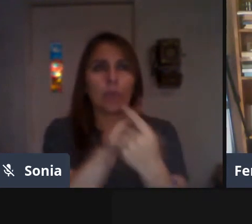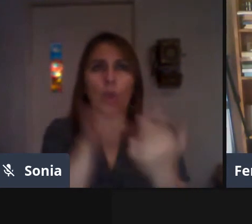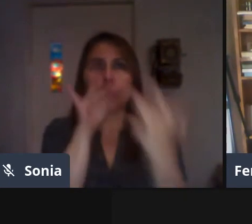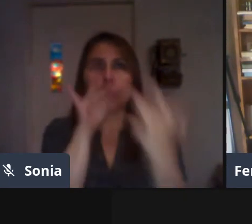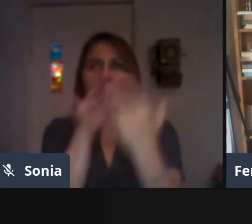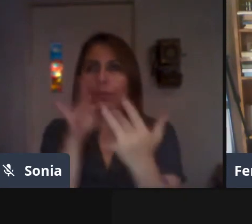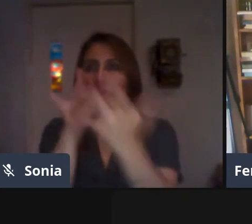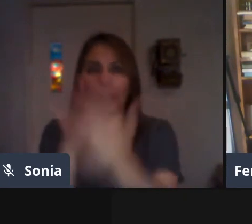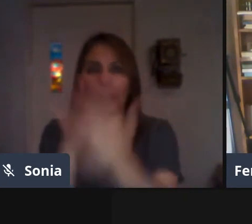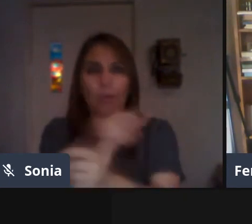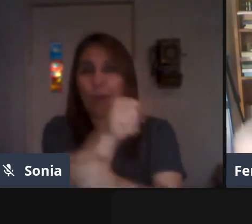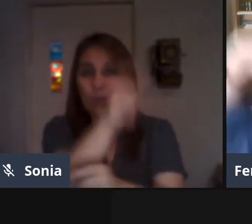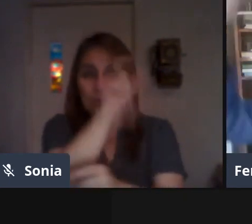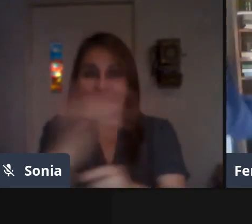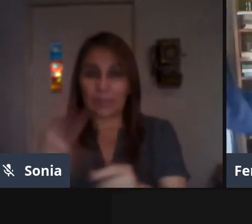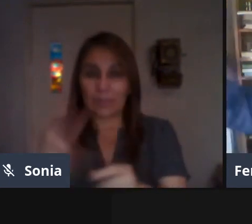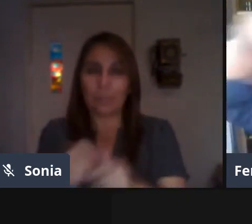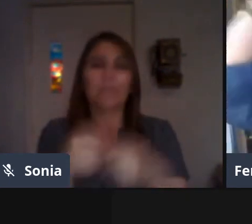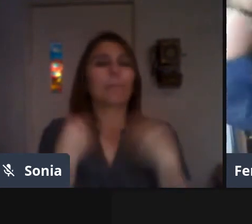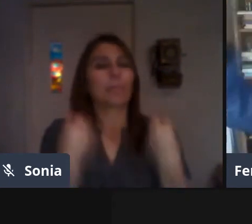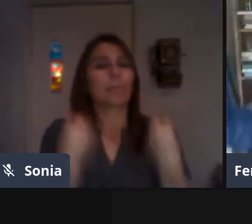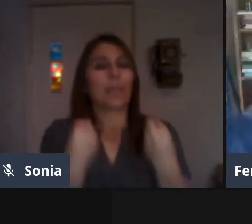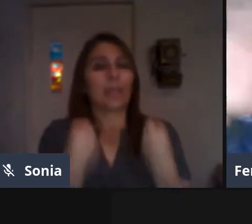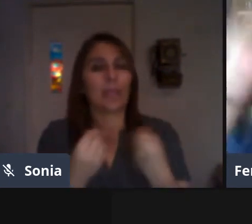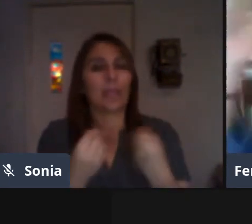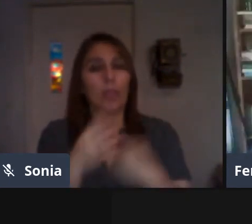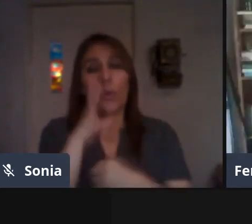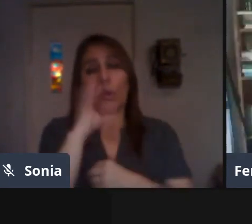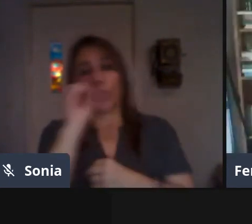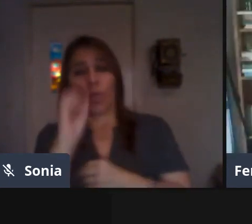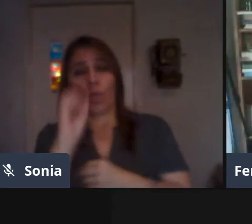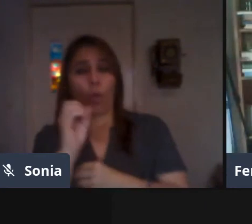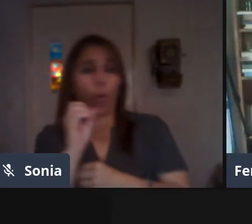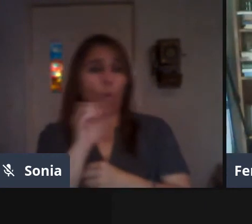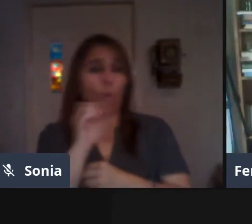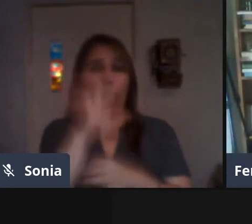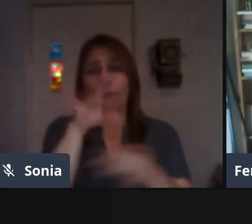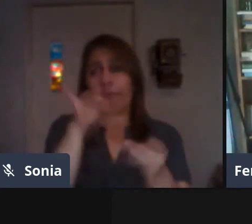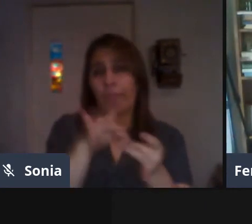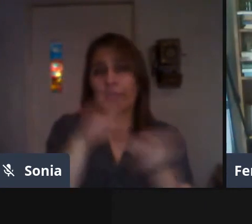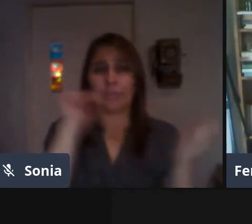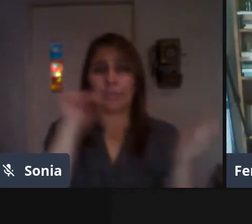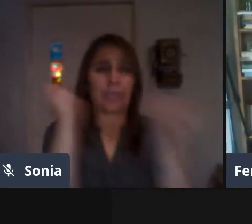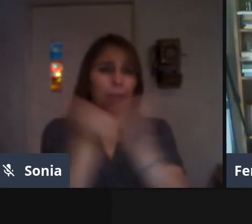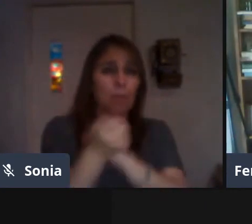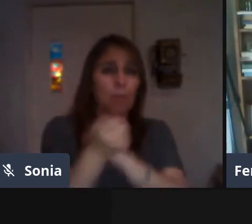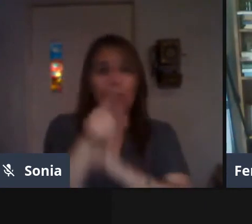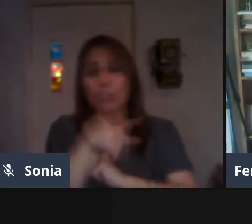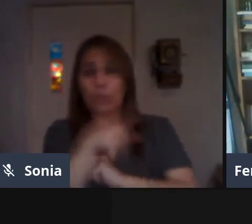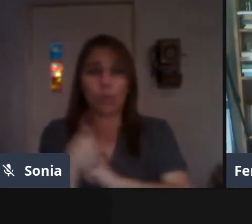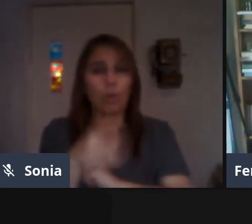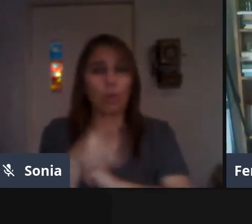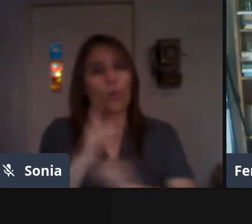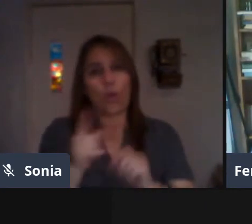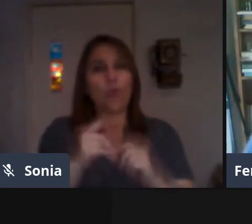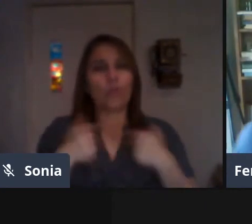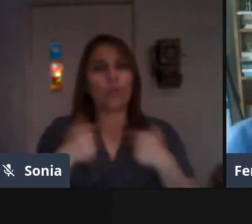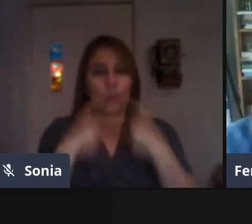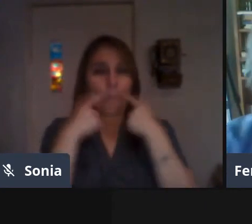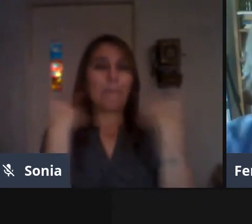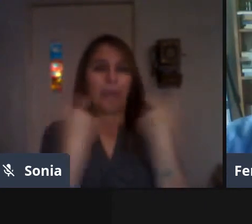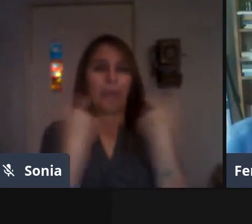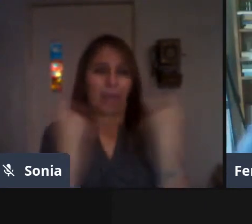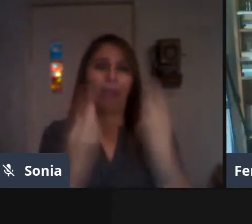no tanto desde ese hombre ideal y si cambio no porque no lo soy no tengo muchos pecados de que arrepentir de las cuales